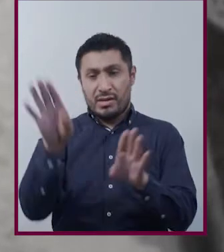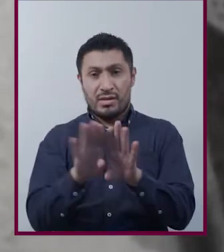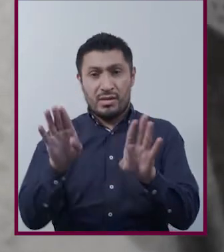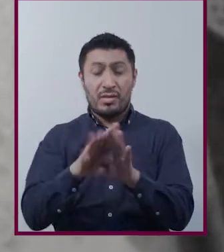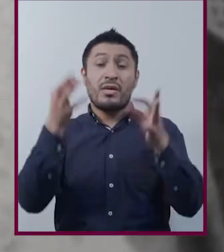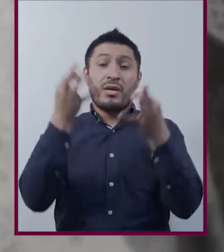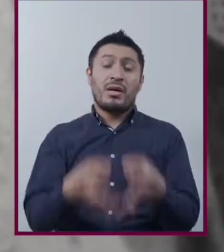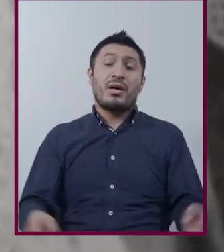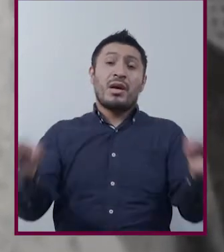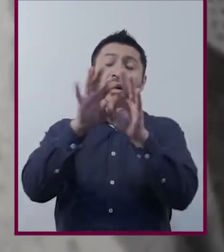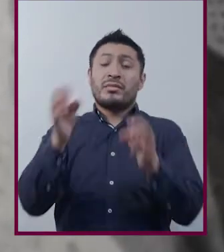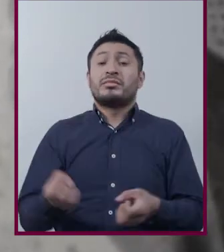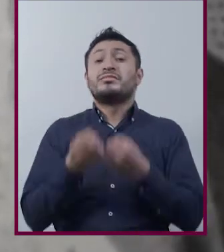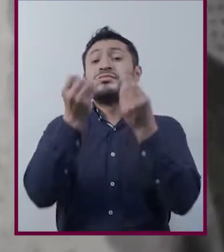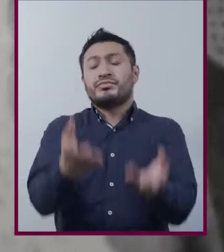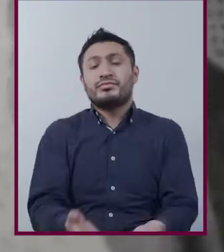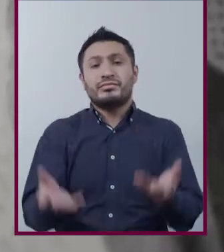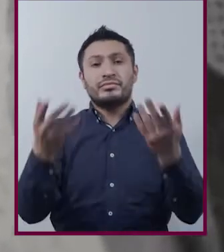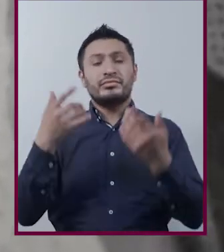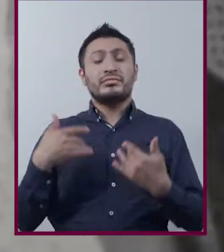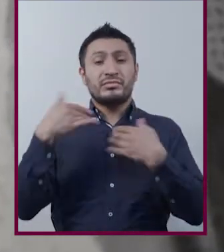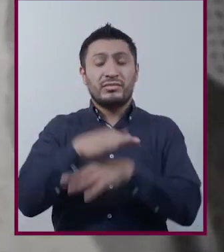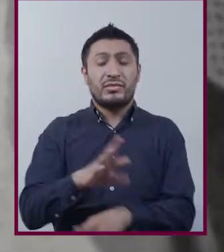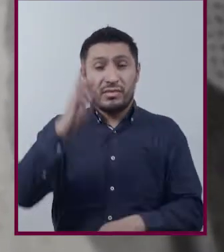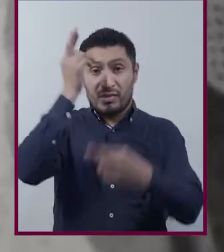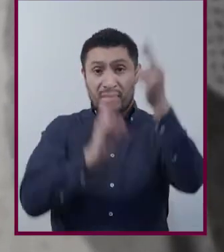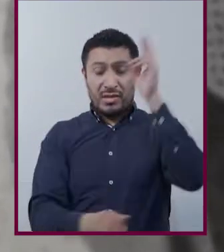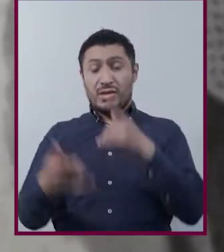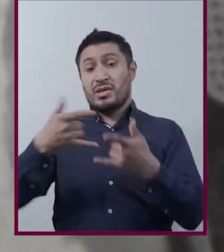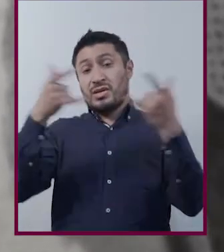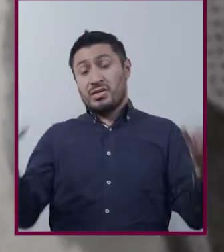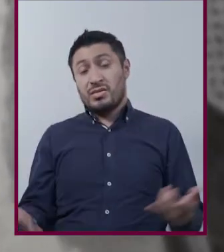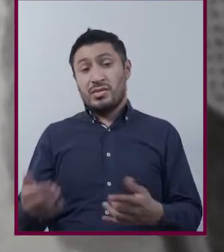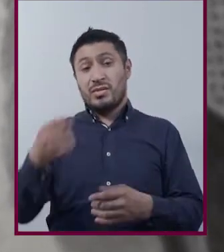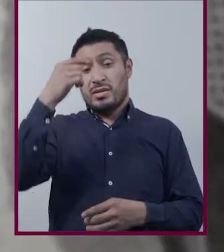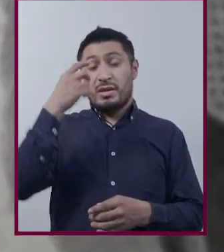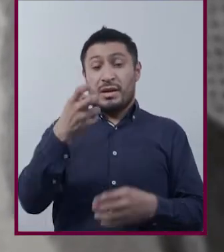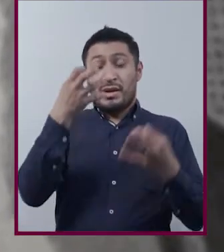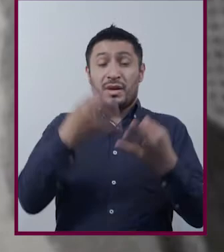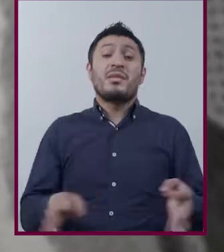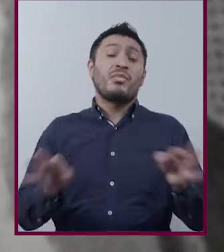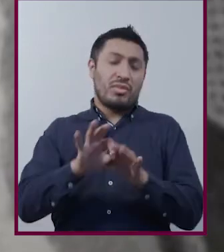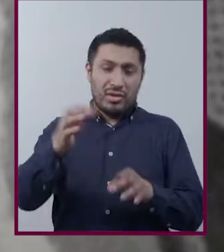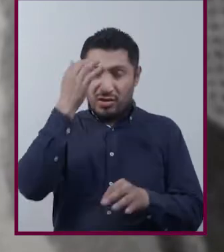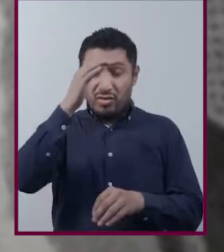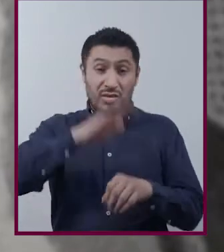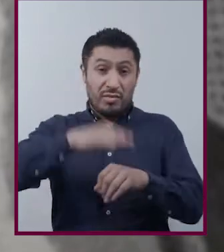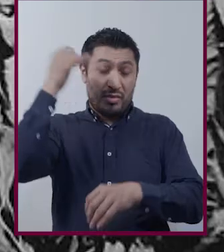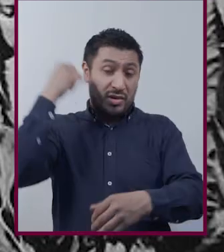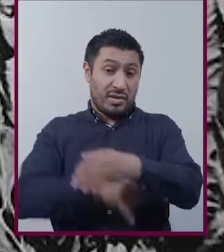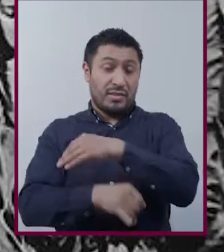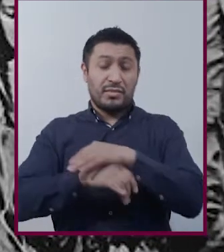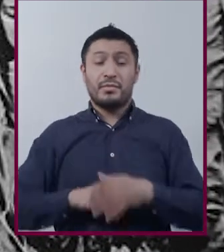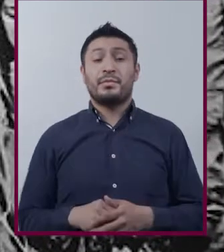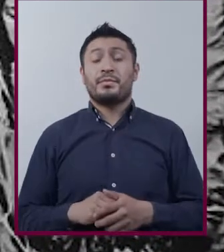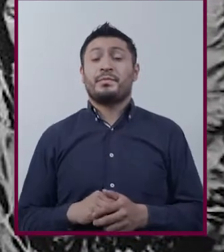una importante aportación a la narrativa de la Revolución, razón por la cual es importante conocerla más a fondo.